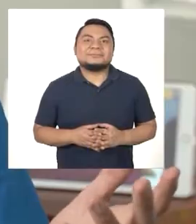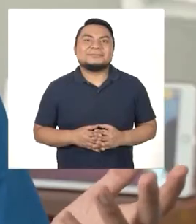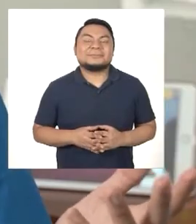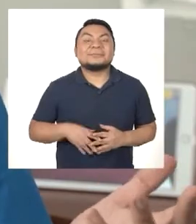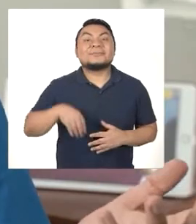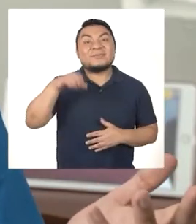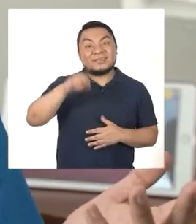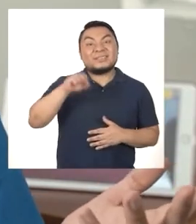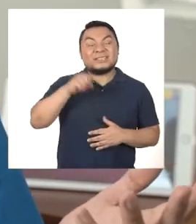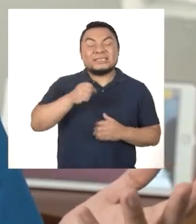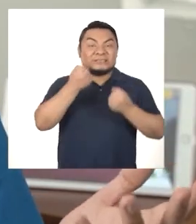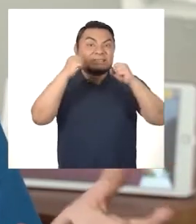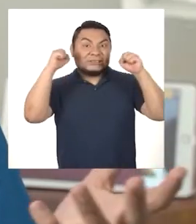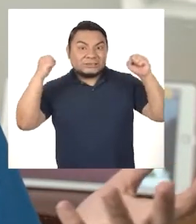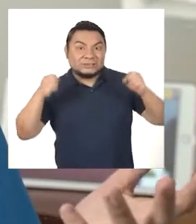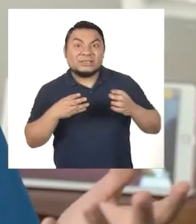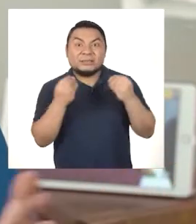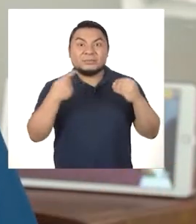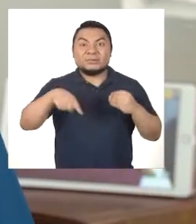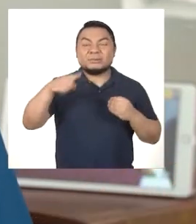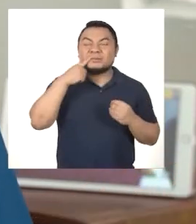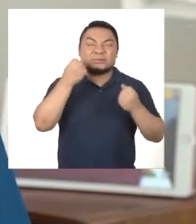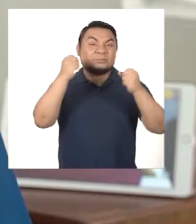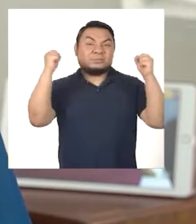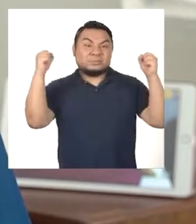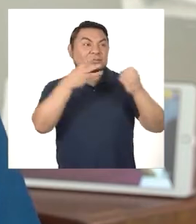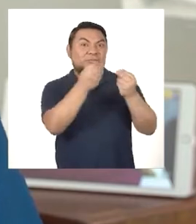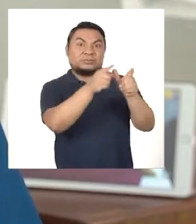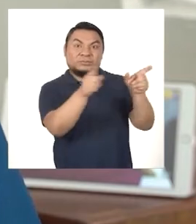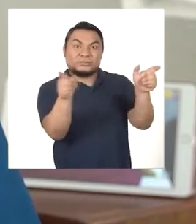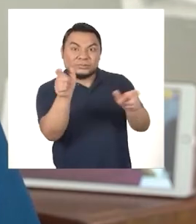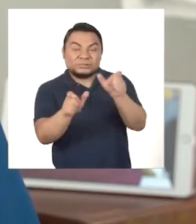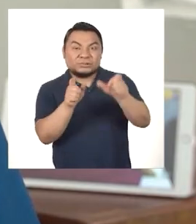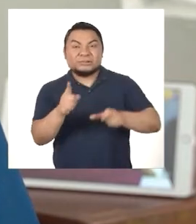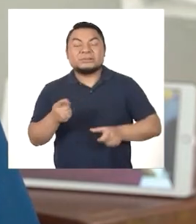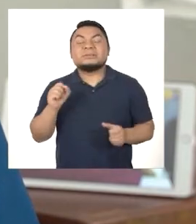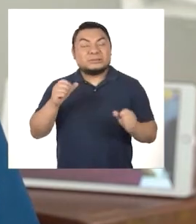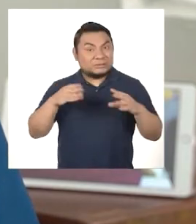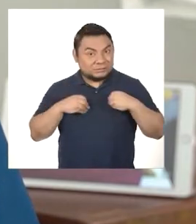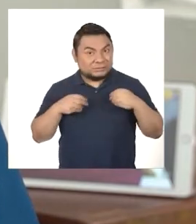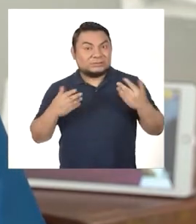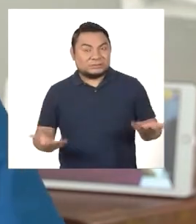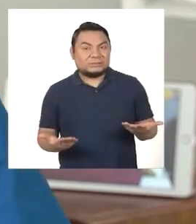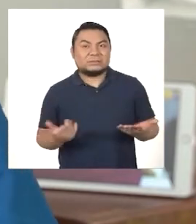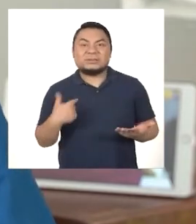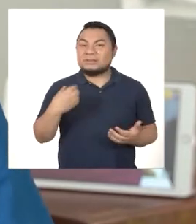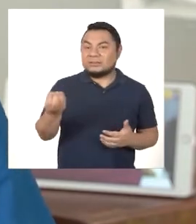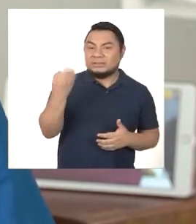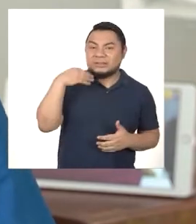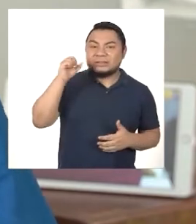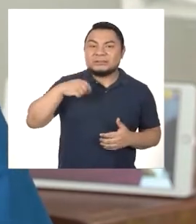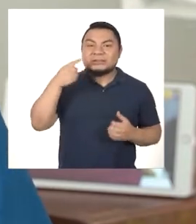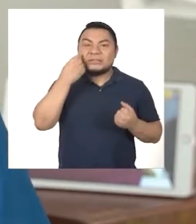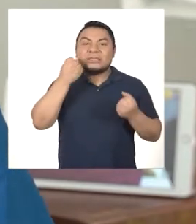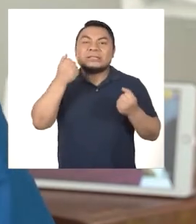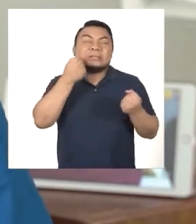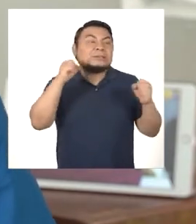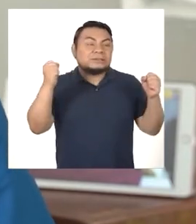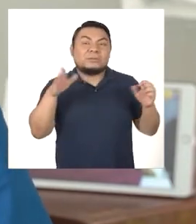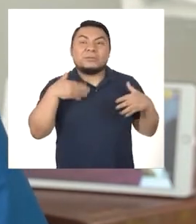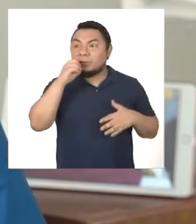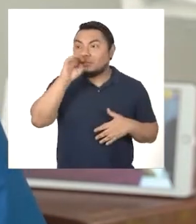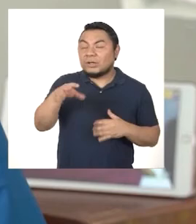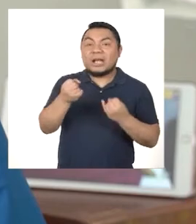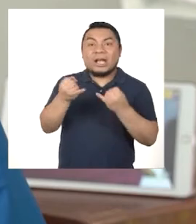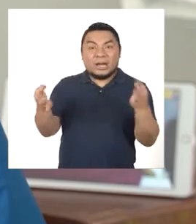Y sí, la impaciencia. Muchos somos impacientes y la reconocemos. Y nos dicen que somos impacientes y podemos